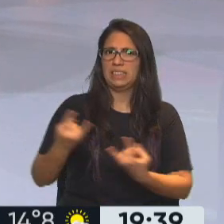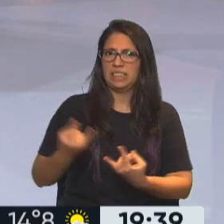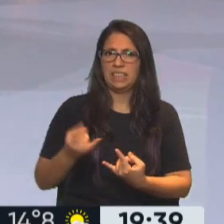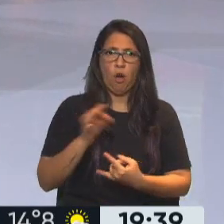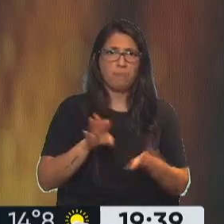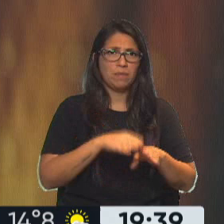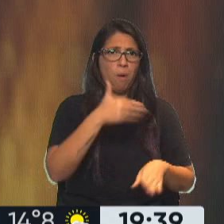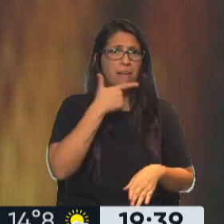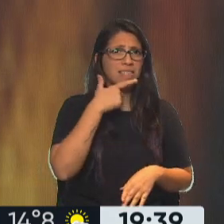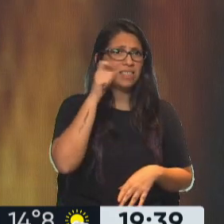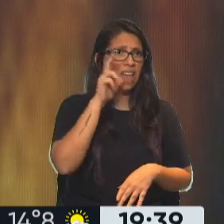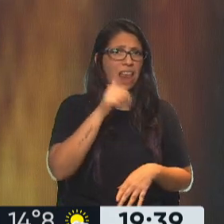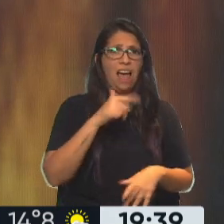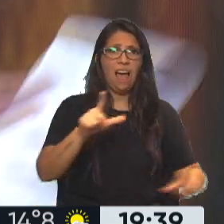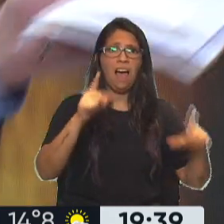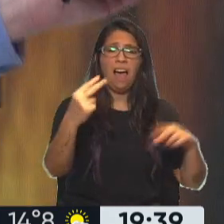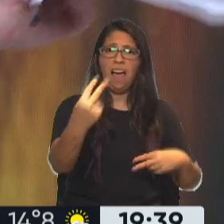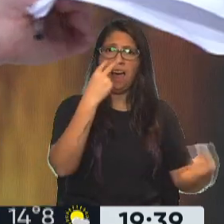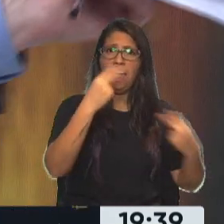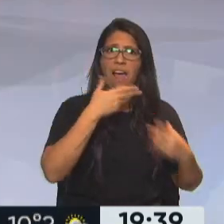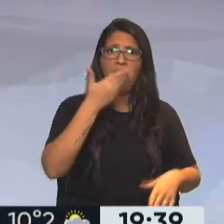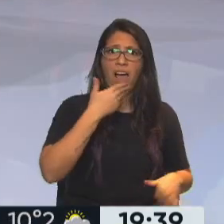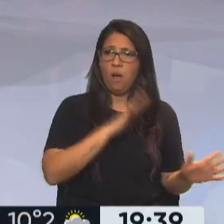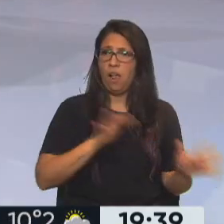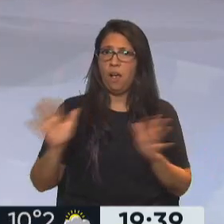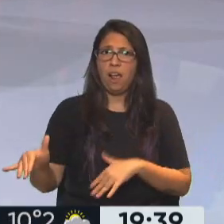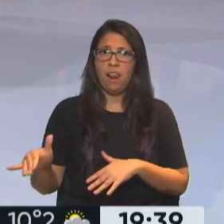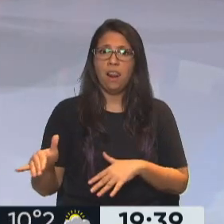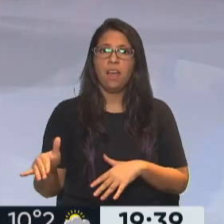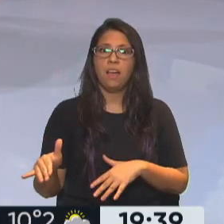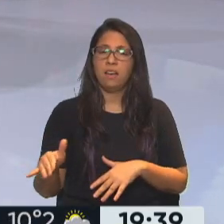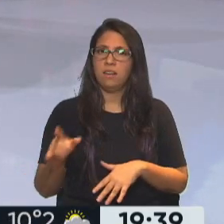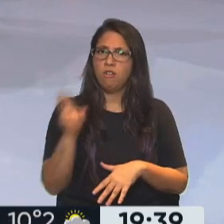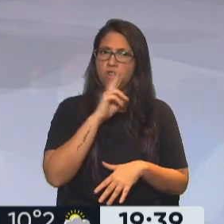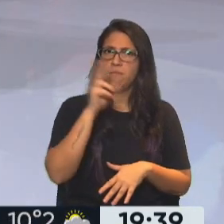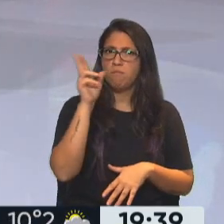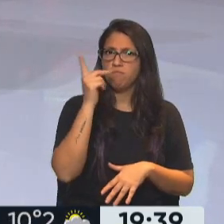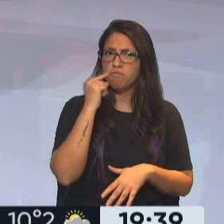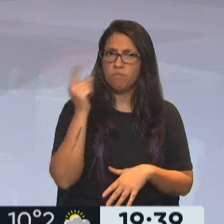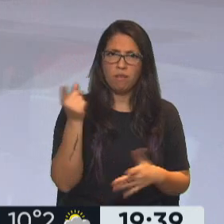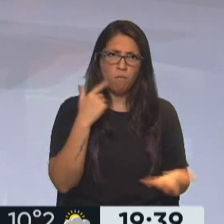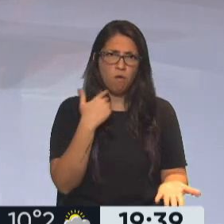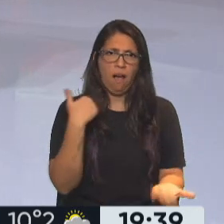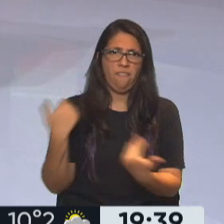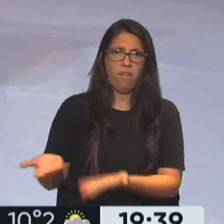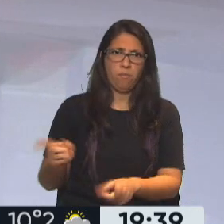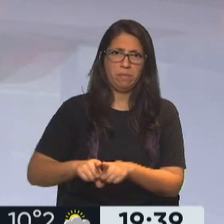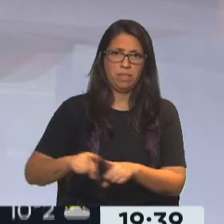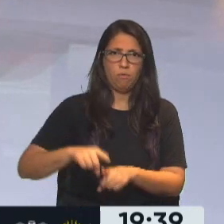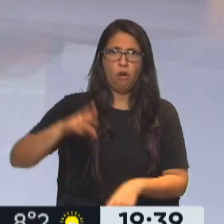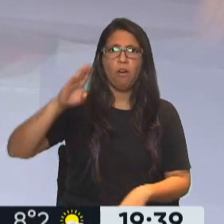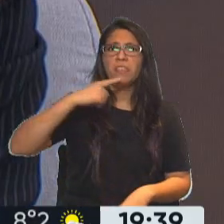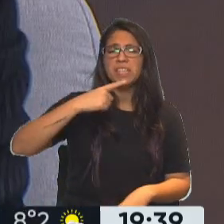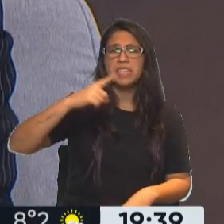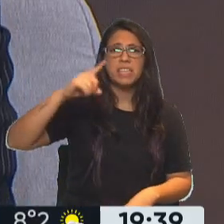de Macera frente a la Cámara Electoral, estos hombres y algunas mujeres reivindican lo mismo.